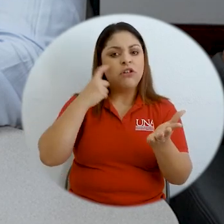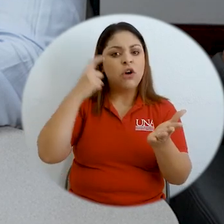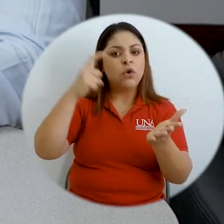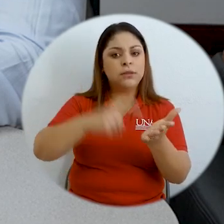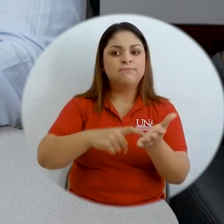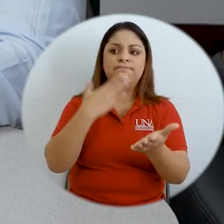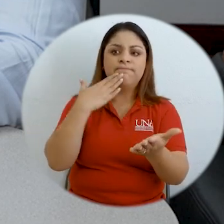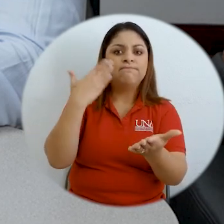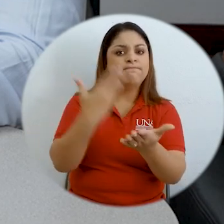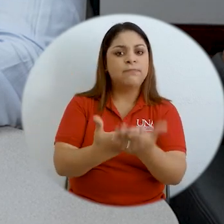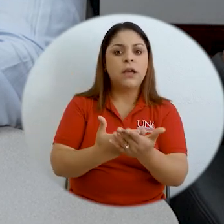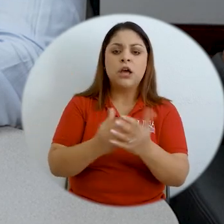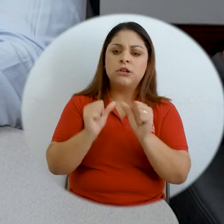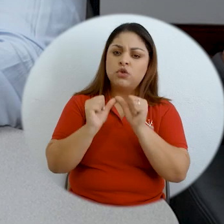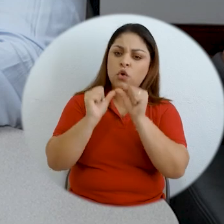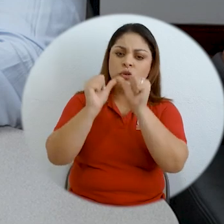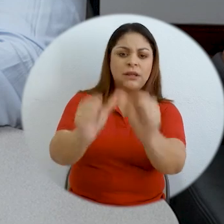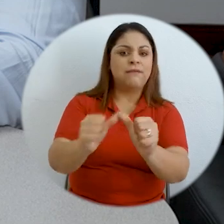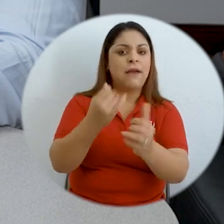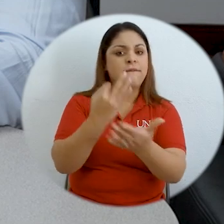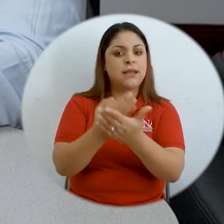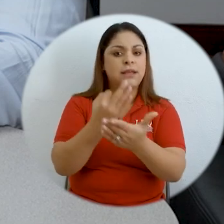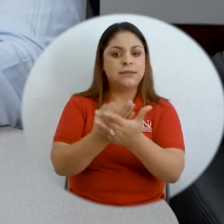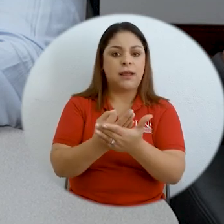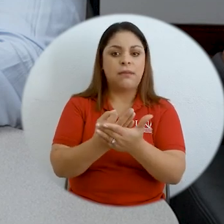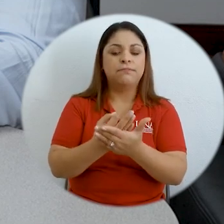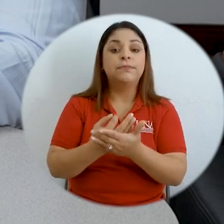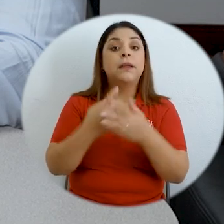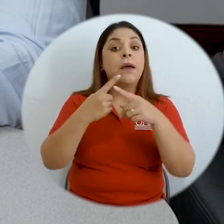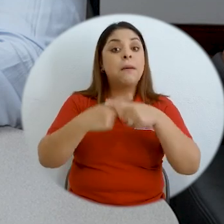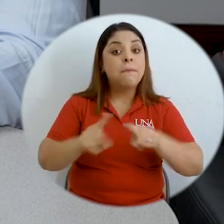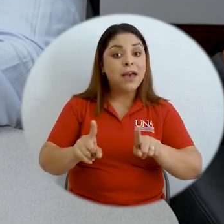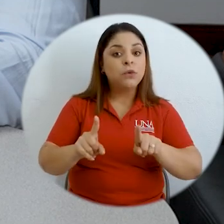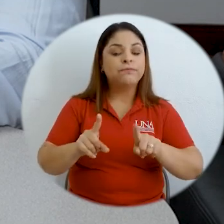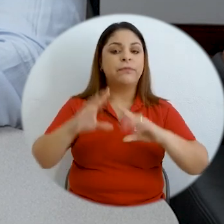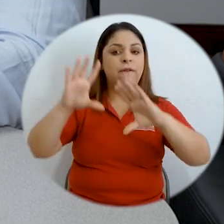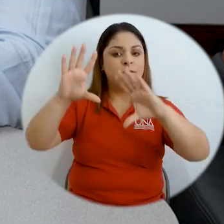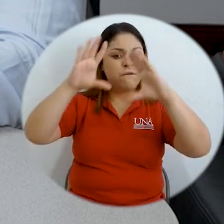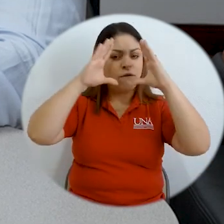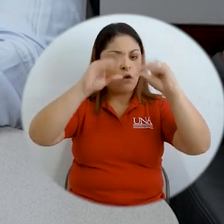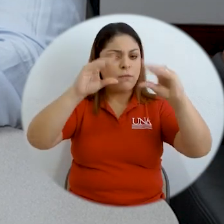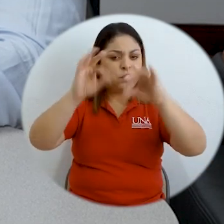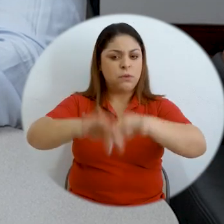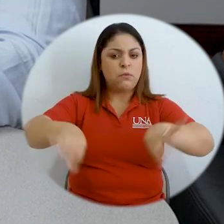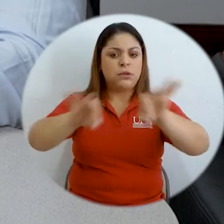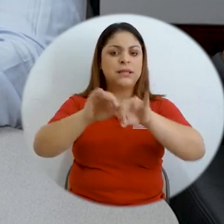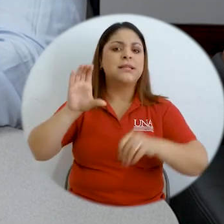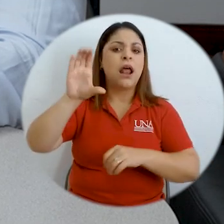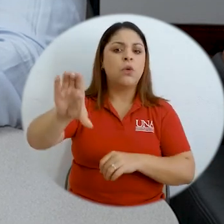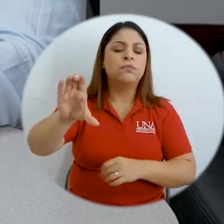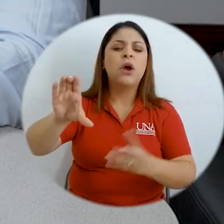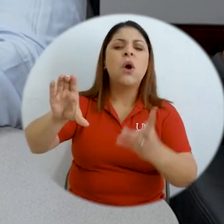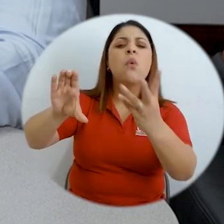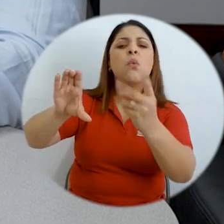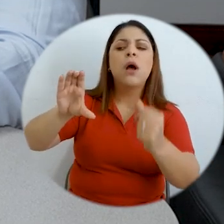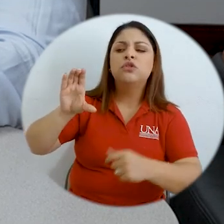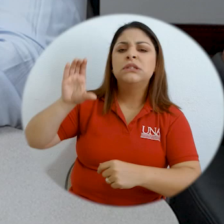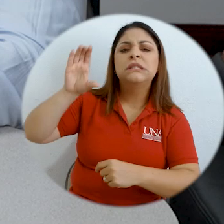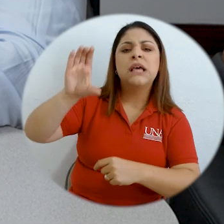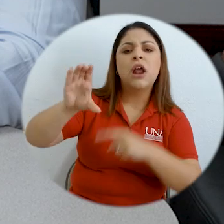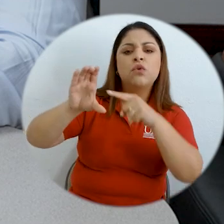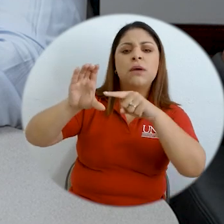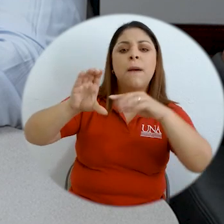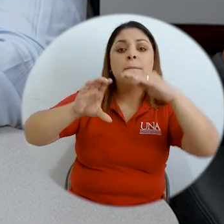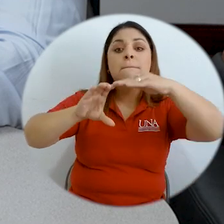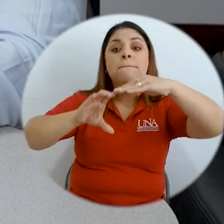muestra de reconocimiento sobre la sostenibilidad financiera. Pero además, datos importantes sobre salarios. ¿Cuántos salarios en la